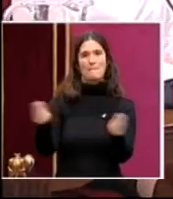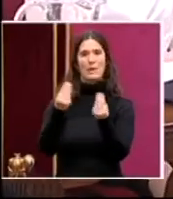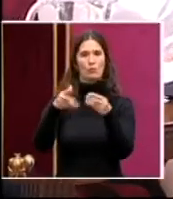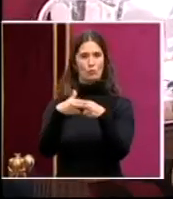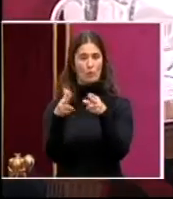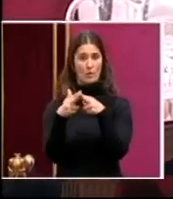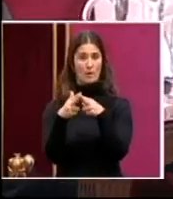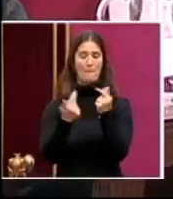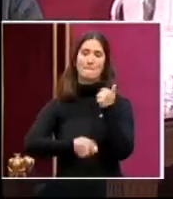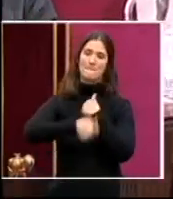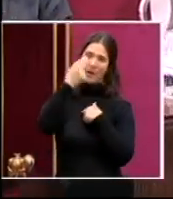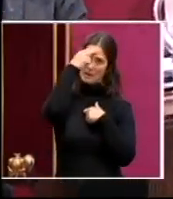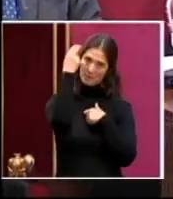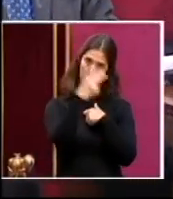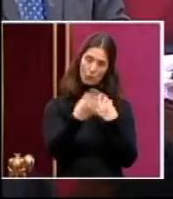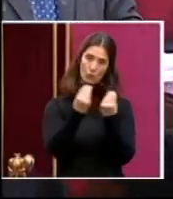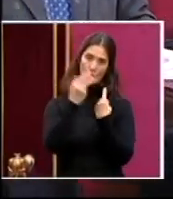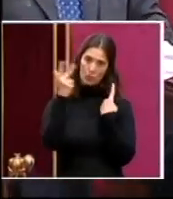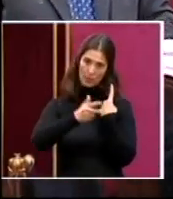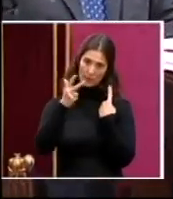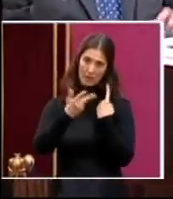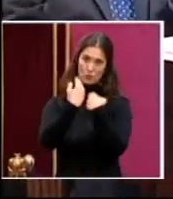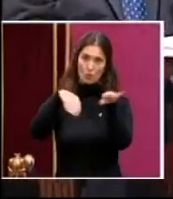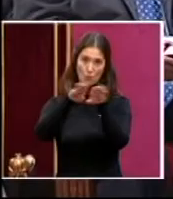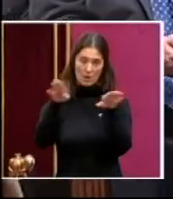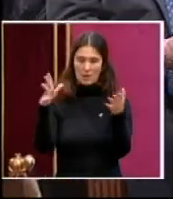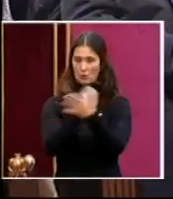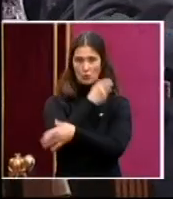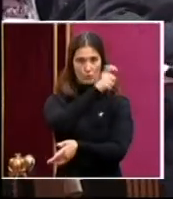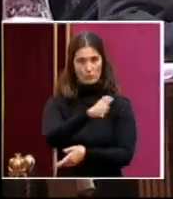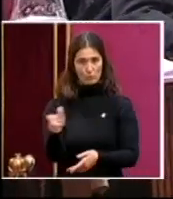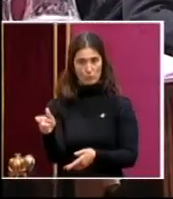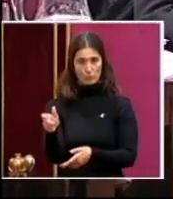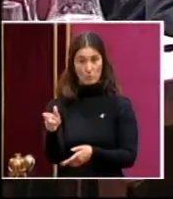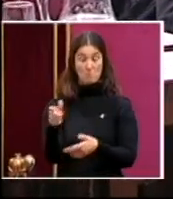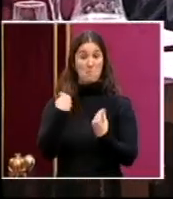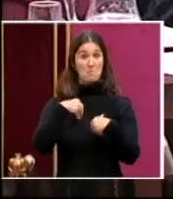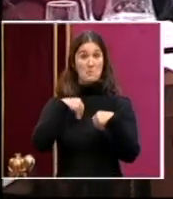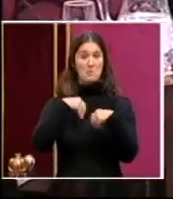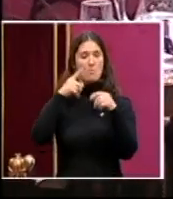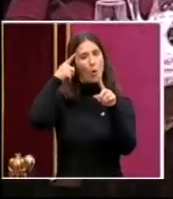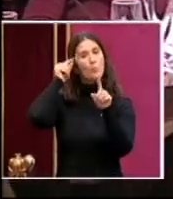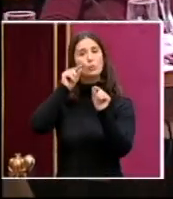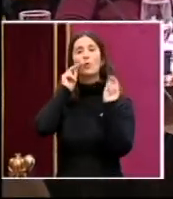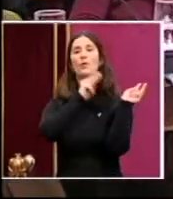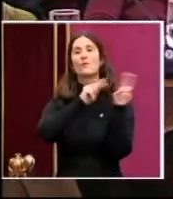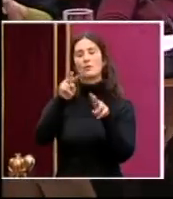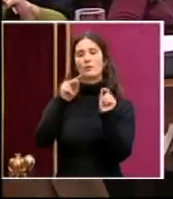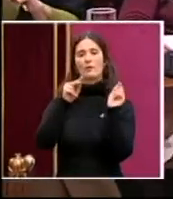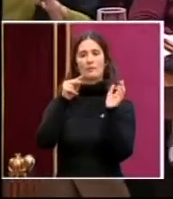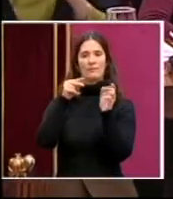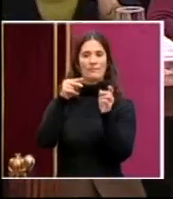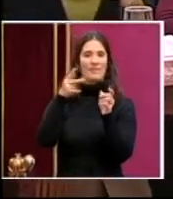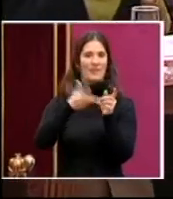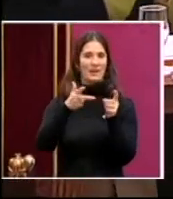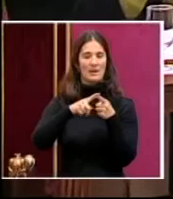mejor, más respetuosa con el derecho a la igualdad de todas las personas, bajo el mismo prisma del enfoque de derechos.